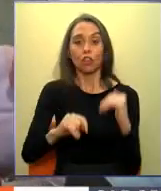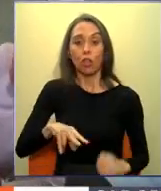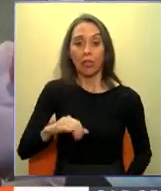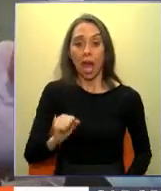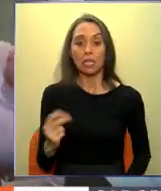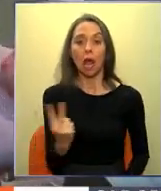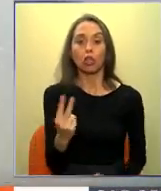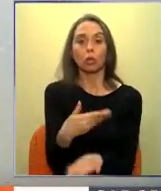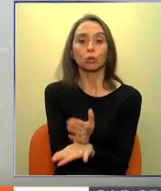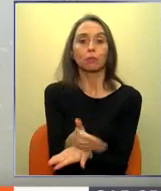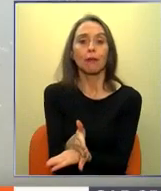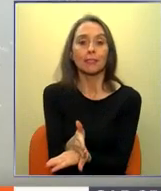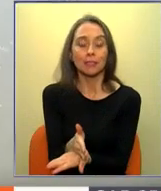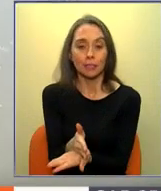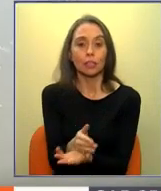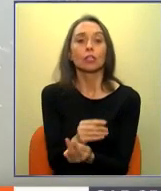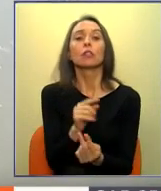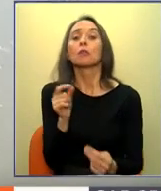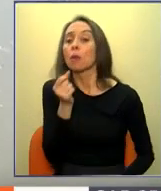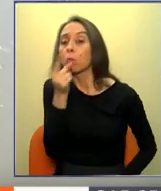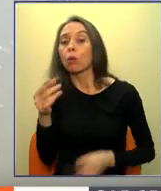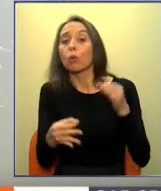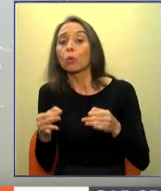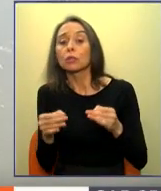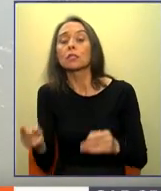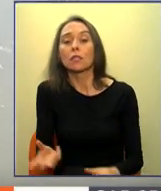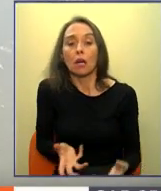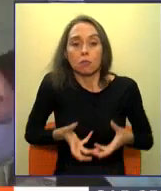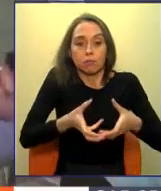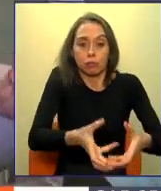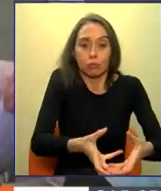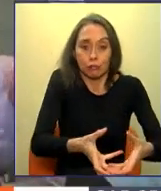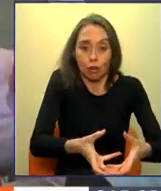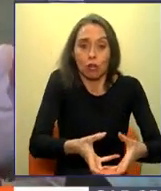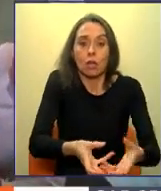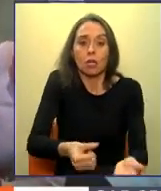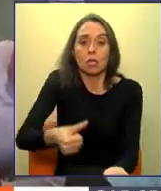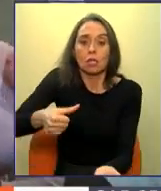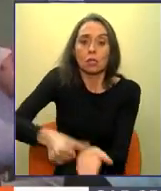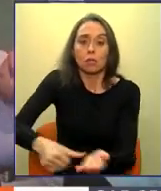ambos y fueron formalizados por delitos de colocación y activación de artefacto explosivo.